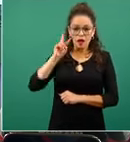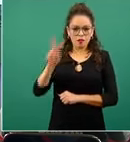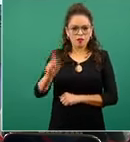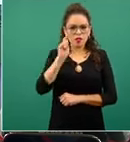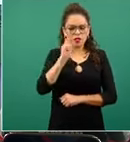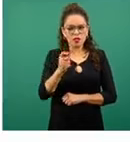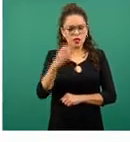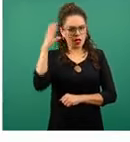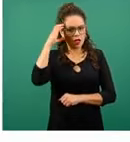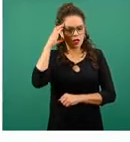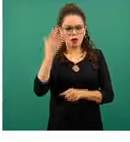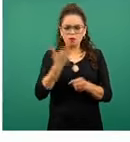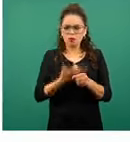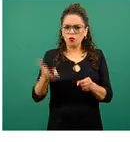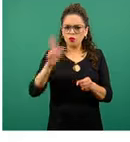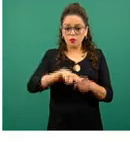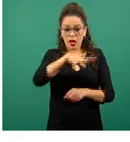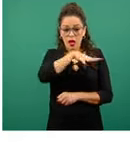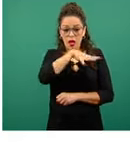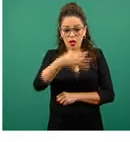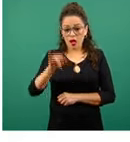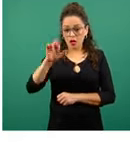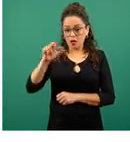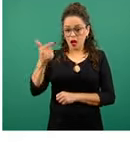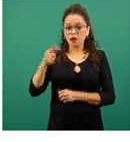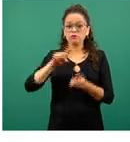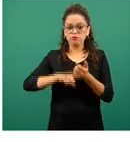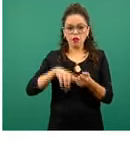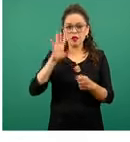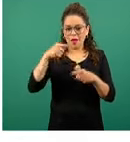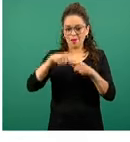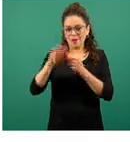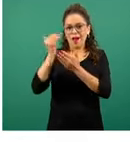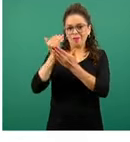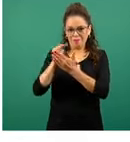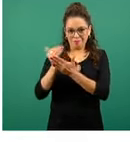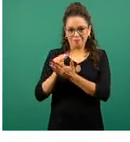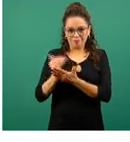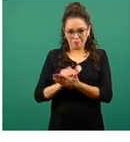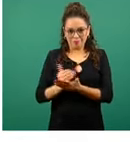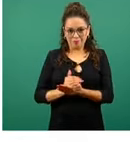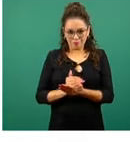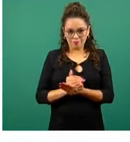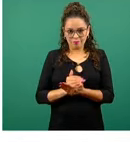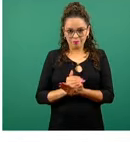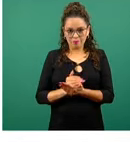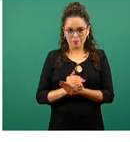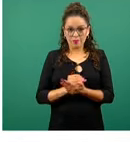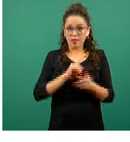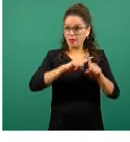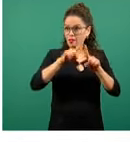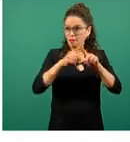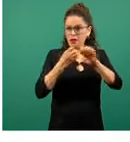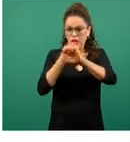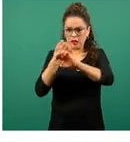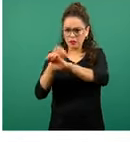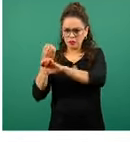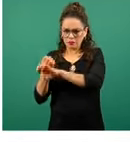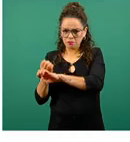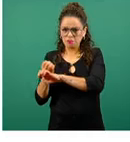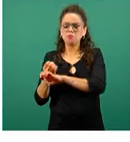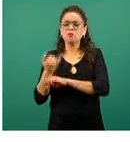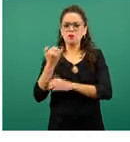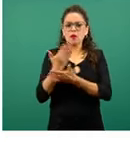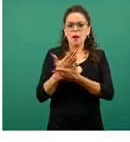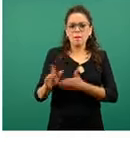de hospitalización general habían estado reduciendo, no solamente en todas las entidades, sino sobre todo y de manera importante